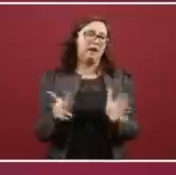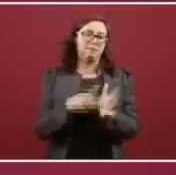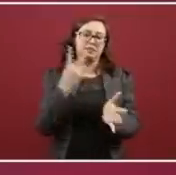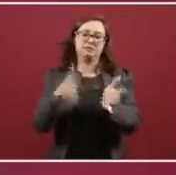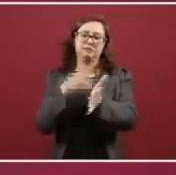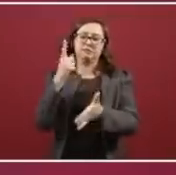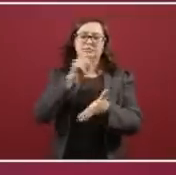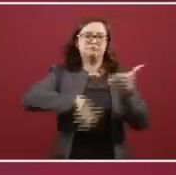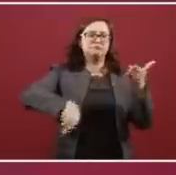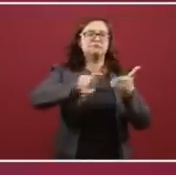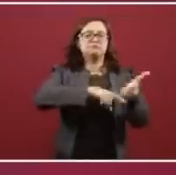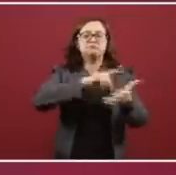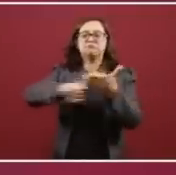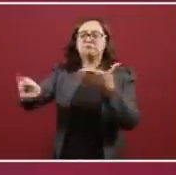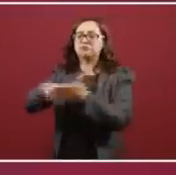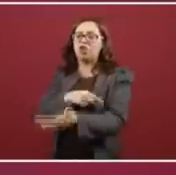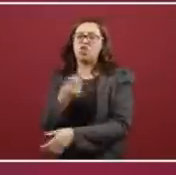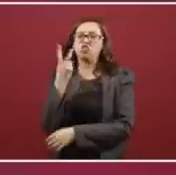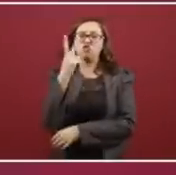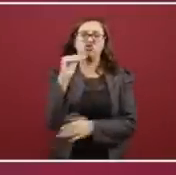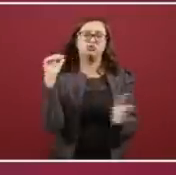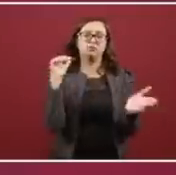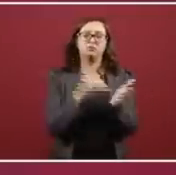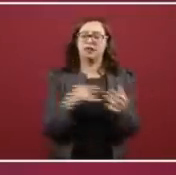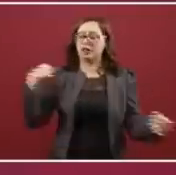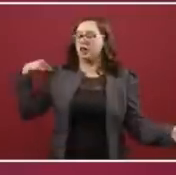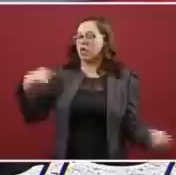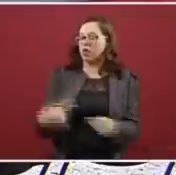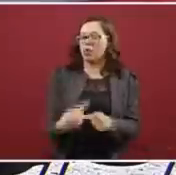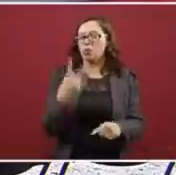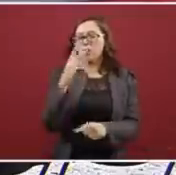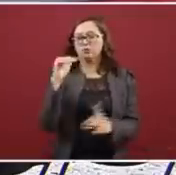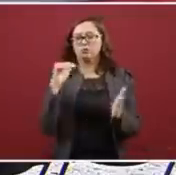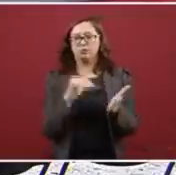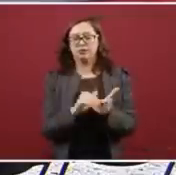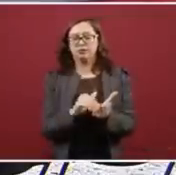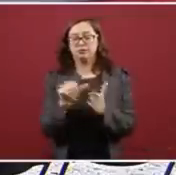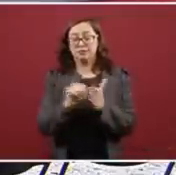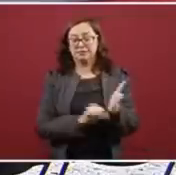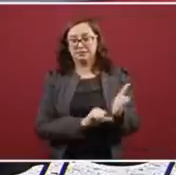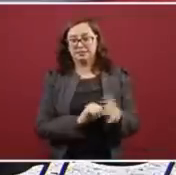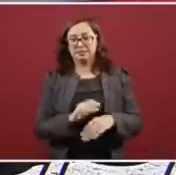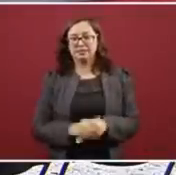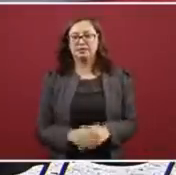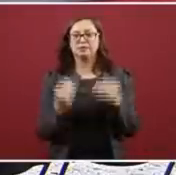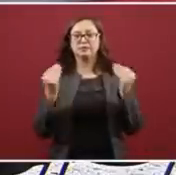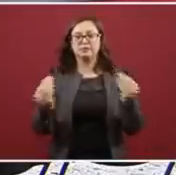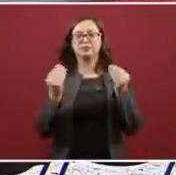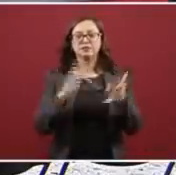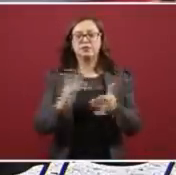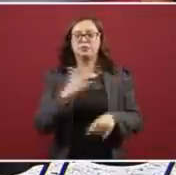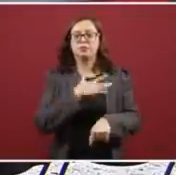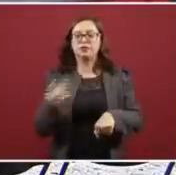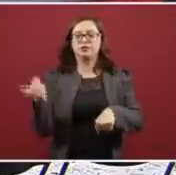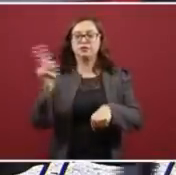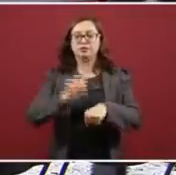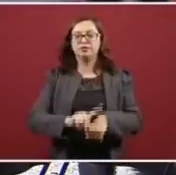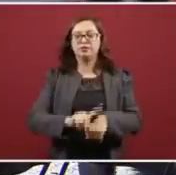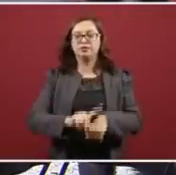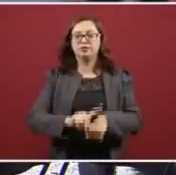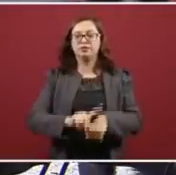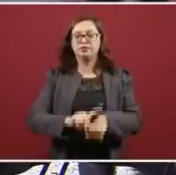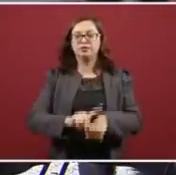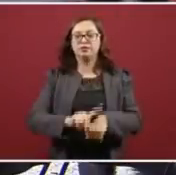bombas en el país casi 2.000 bombas en estos cuatro meses muchas gracias buen día las que se